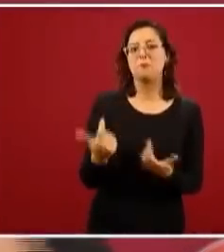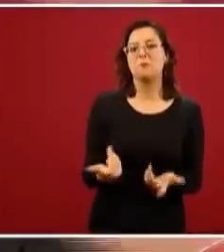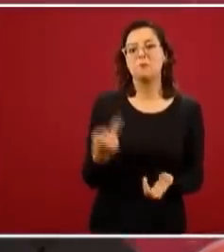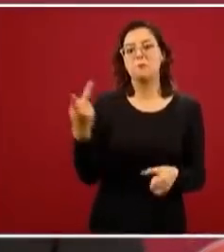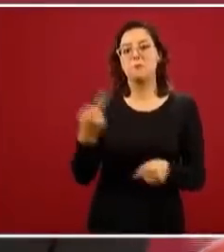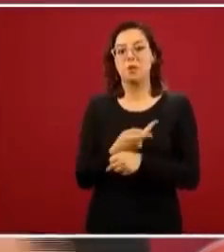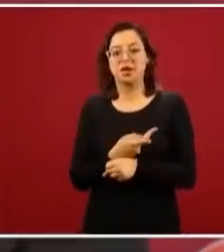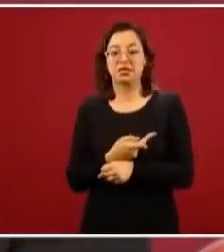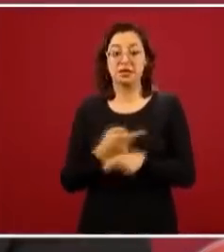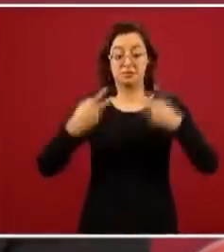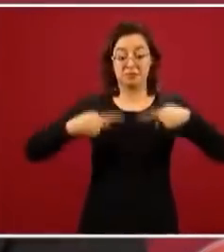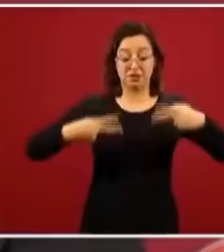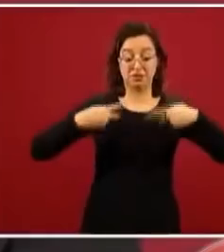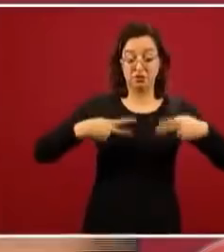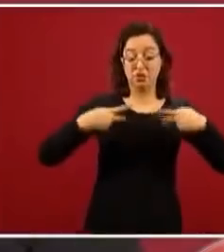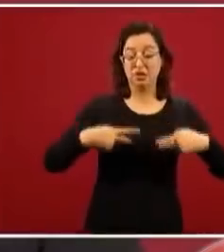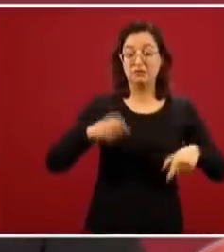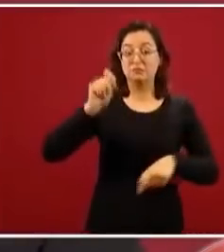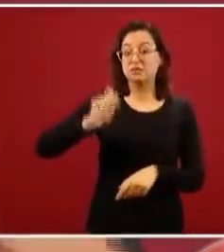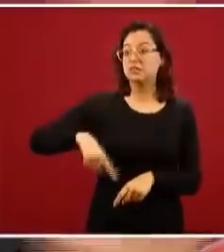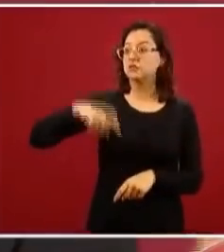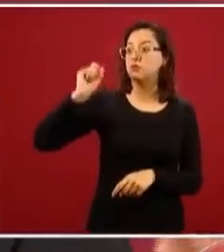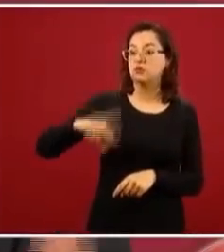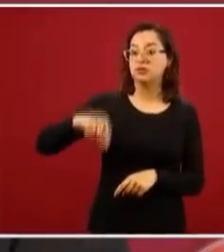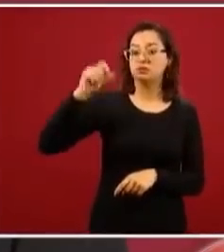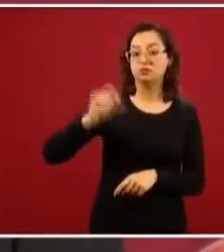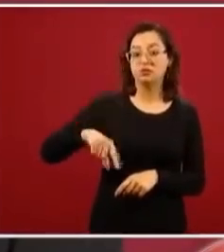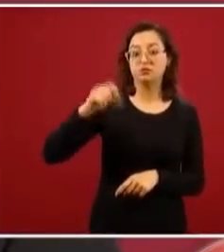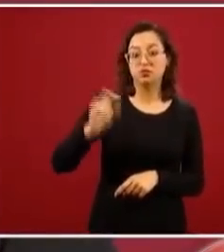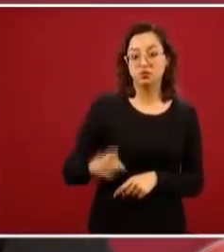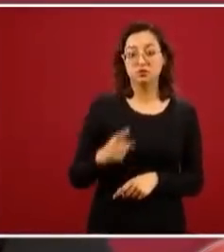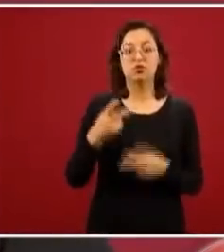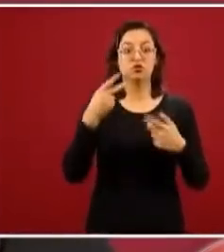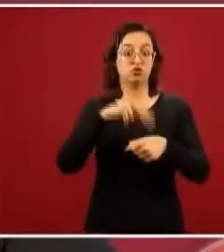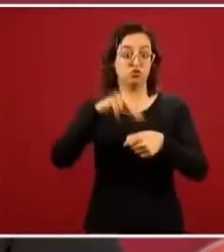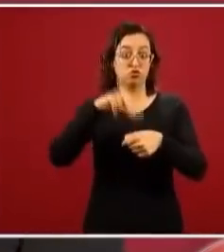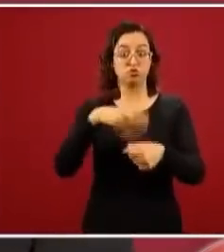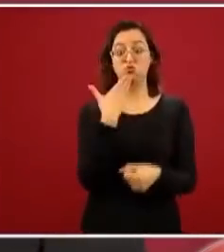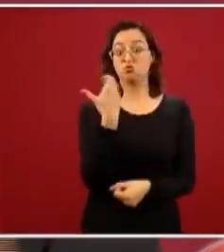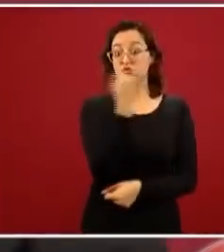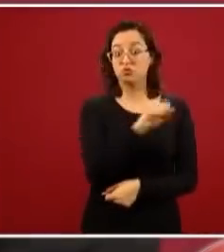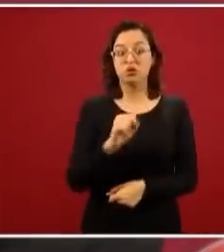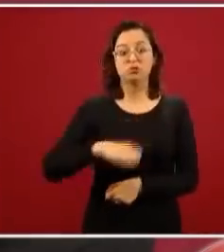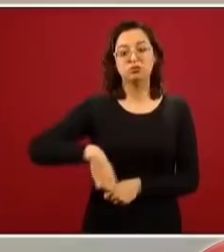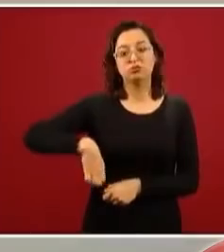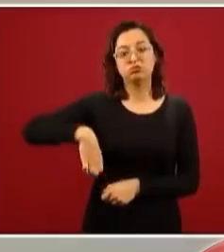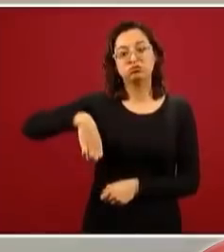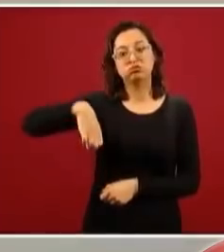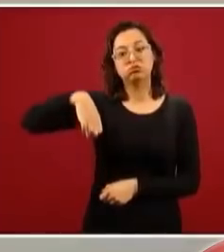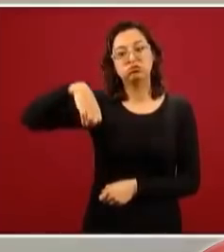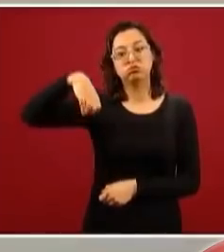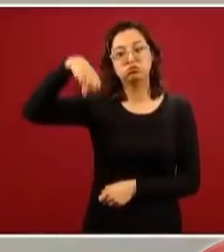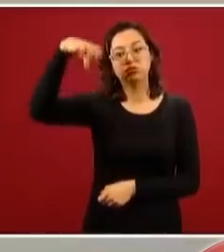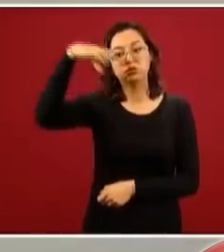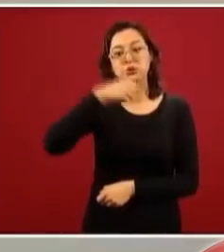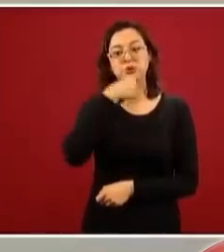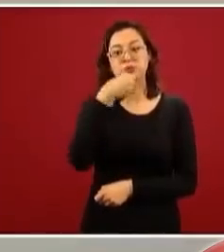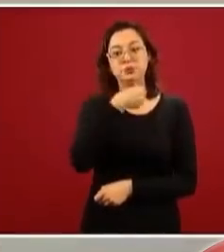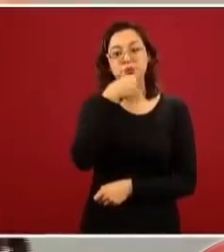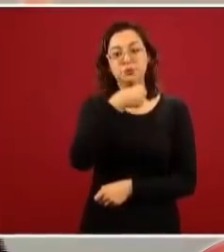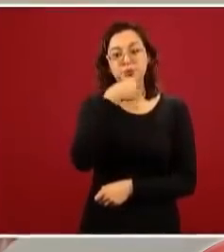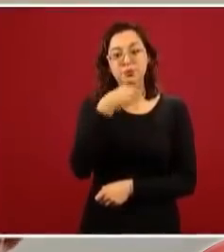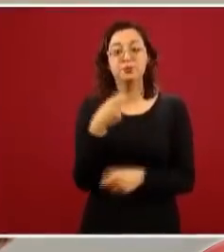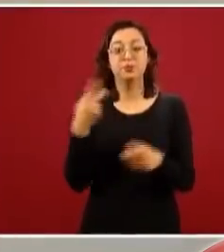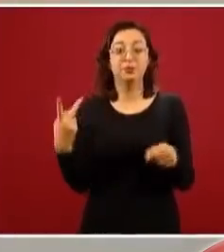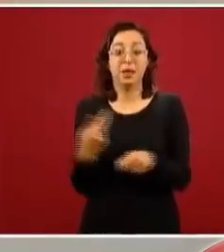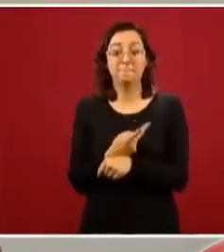obviamente envejeció el personal. Me estoy refiriendo al personal especializado, médico, y esto tiene que ver con el fenómeno que dice el presidente, que